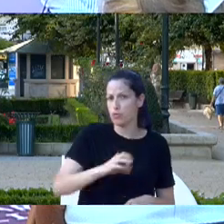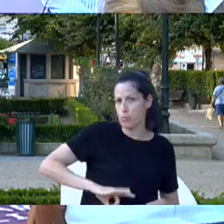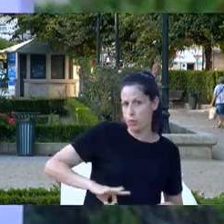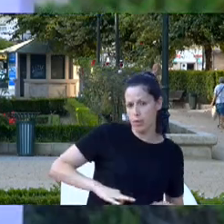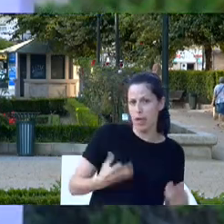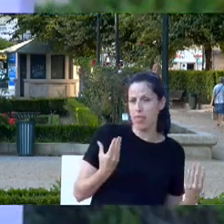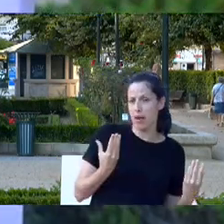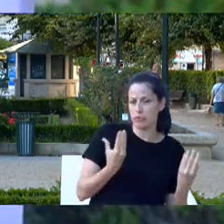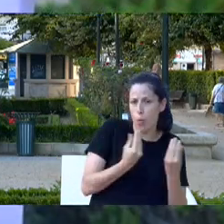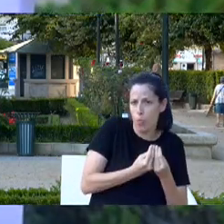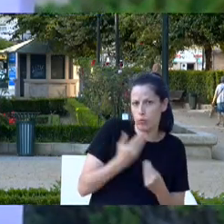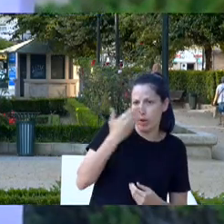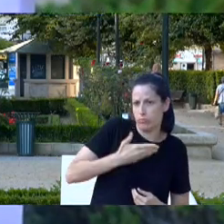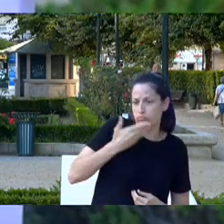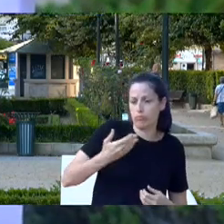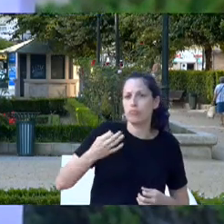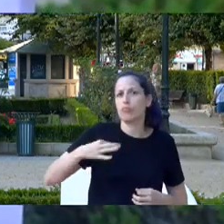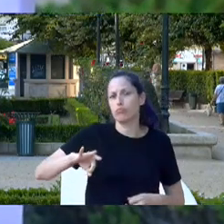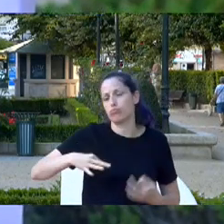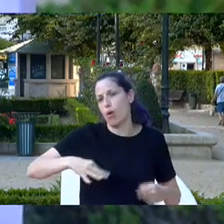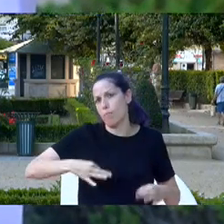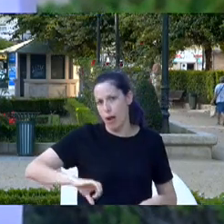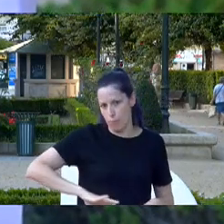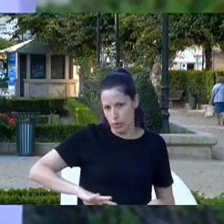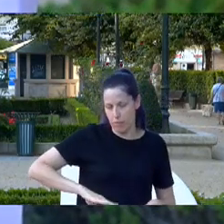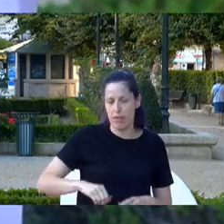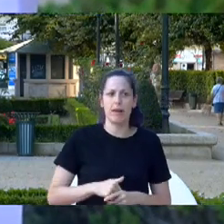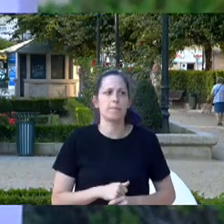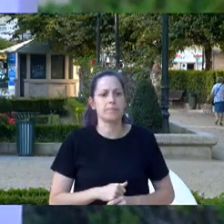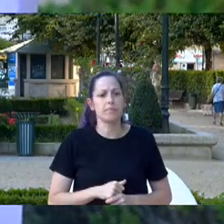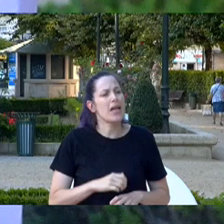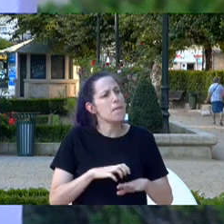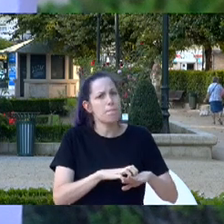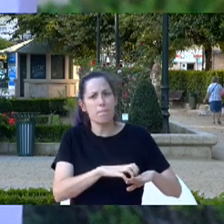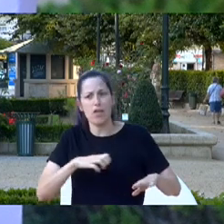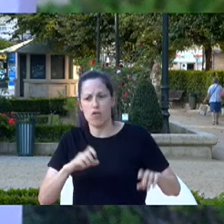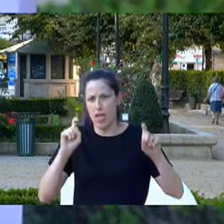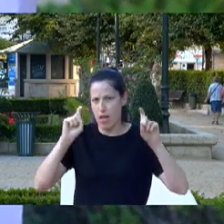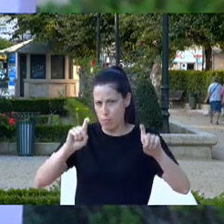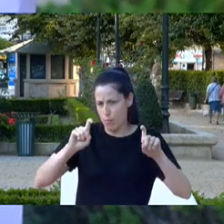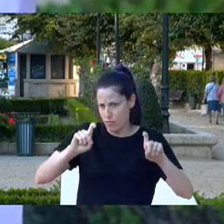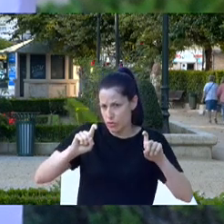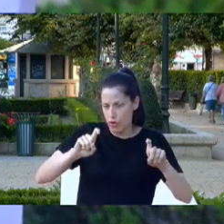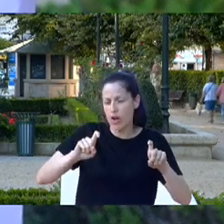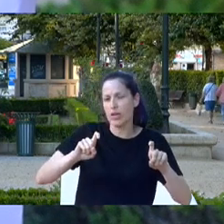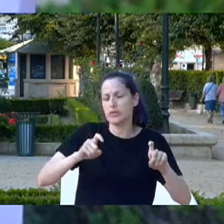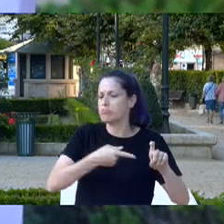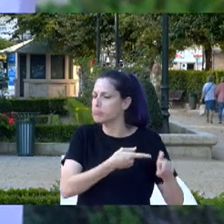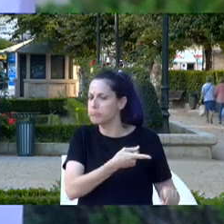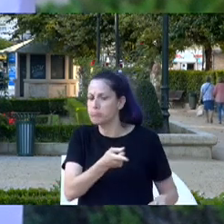Normal. A maior parte delas, das profesoras da Normal, das mestras que estaban estudando na Normal,